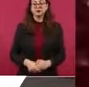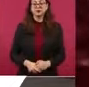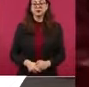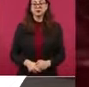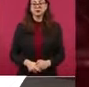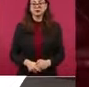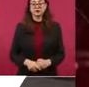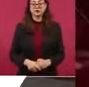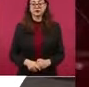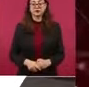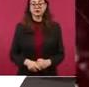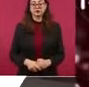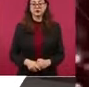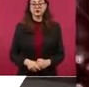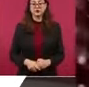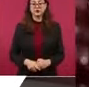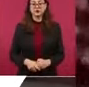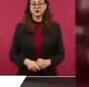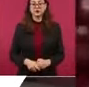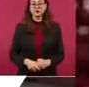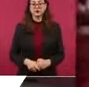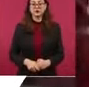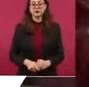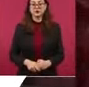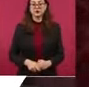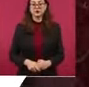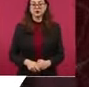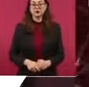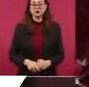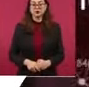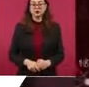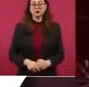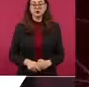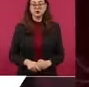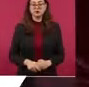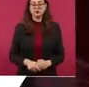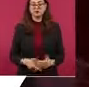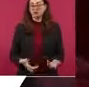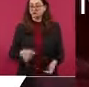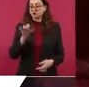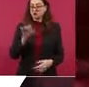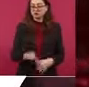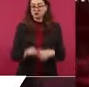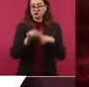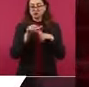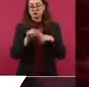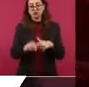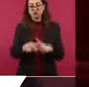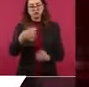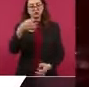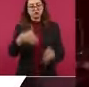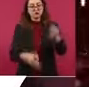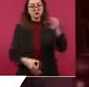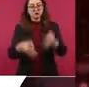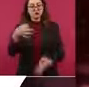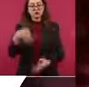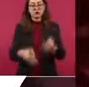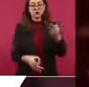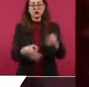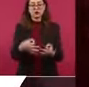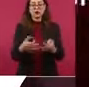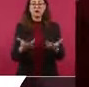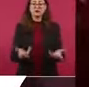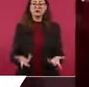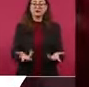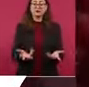semana fue lo que dijo Enrique de la Madrid, que no tiene desmentido, quien mostró un tweet y un